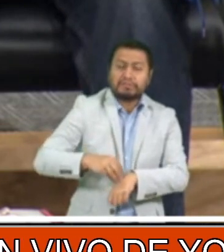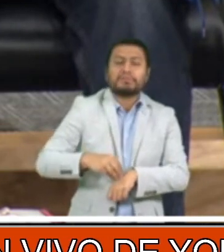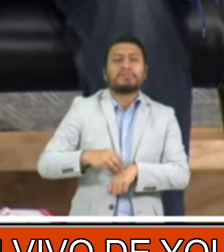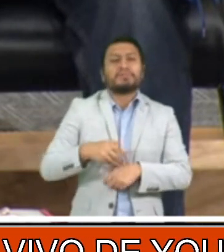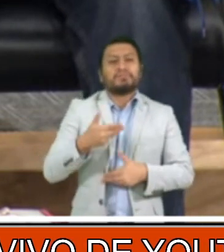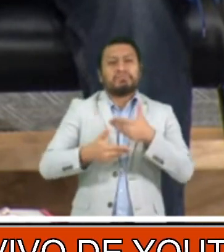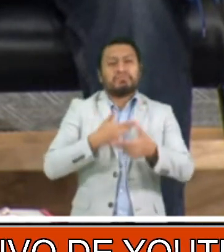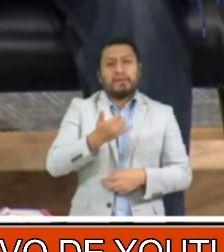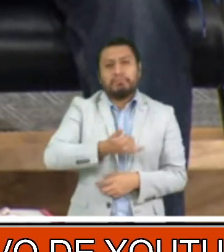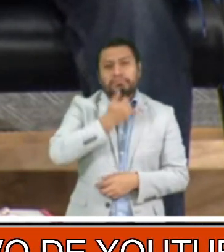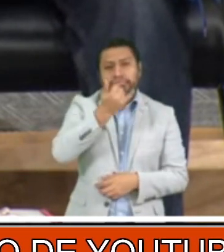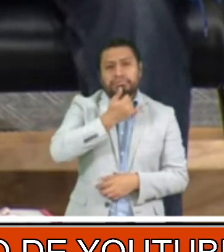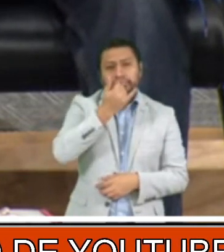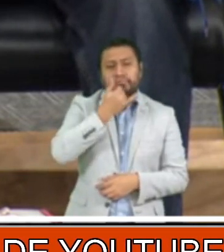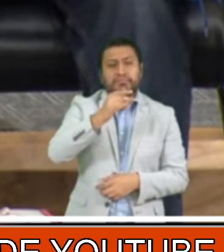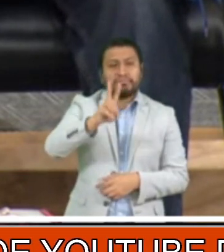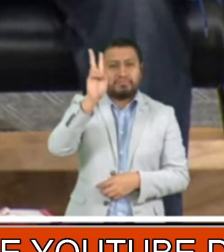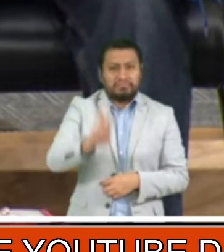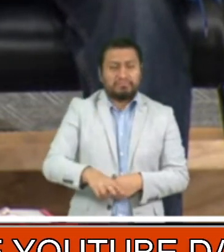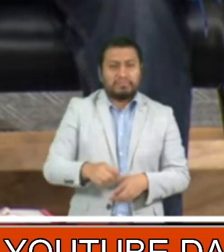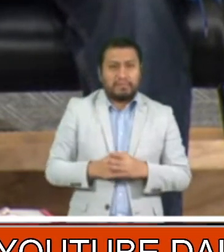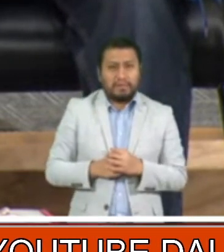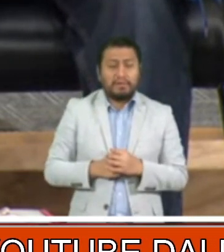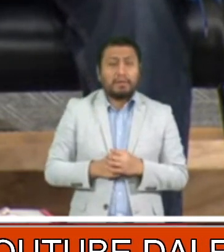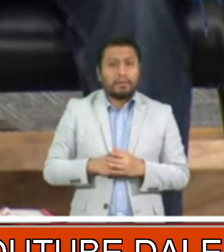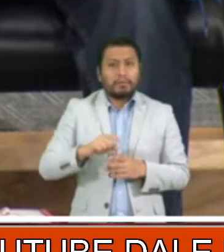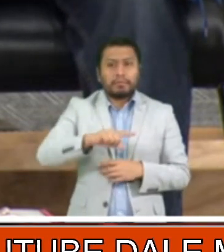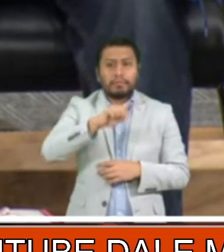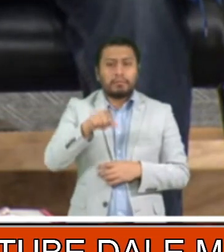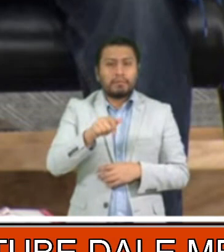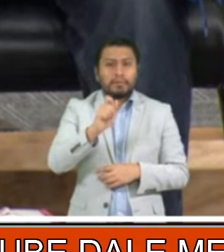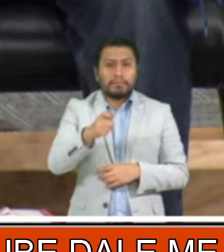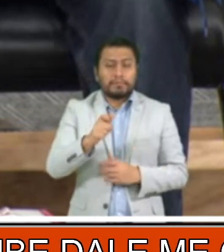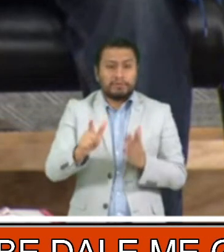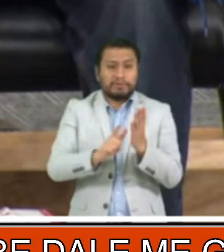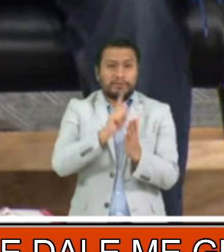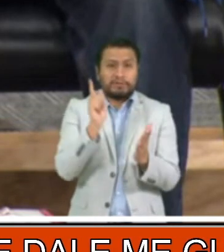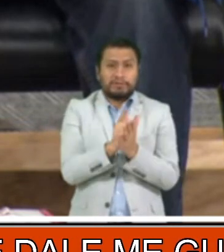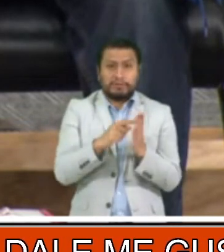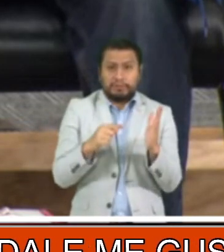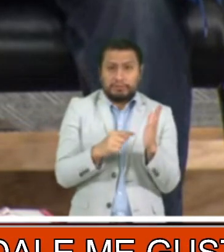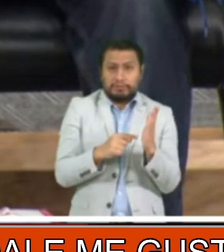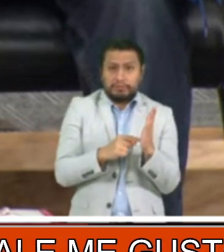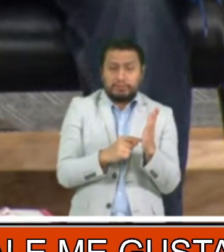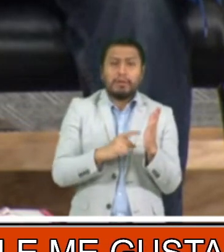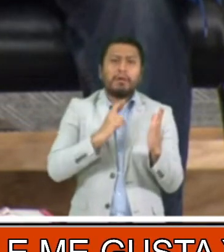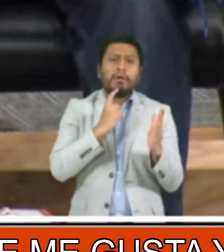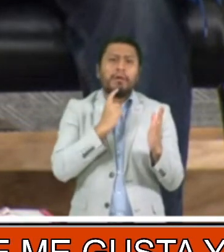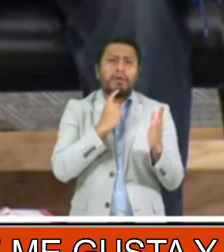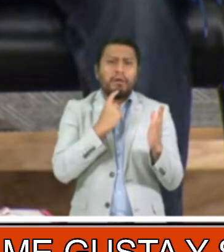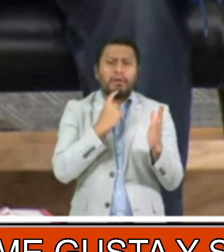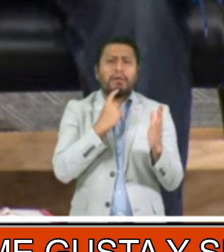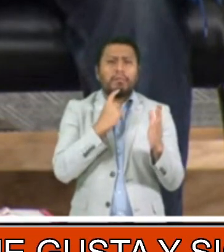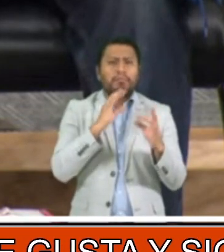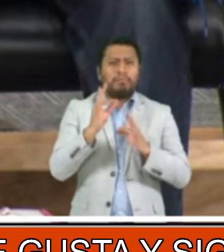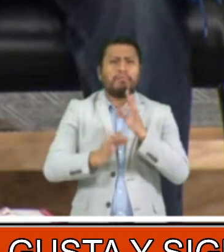que con absoluto respeto de acatamiento a lo dispuesto en la ley, Andrés Manuel optó por cumplir